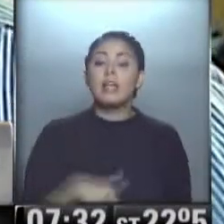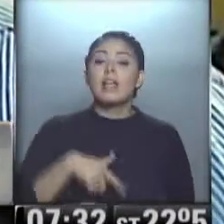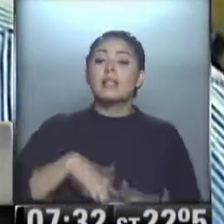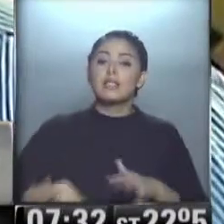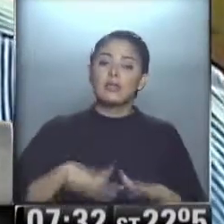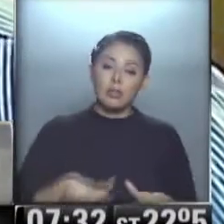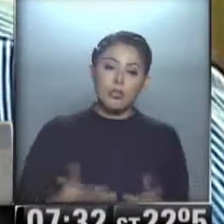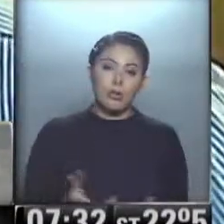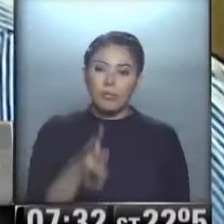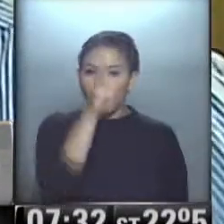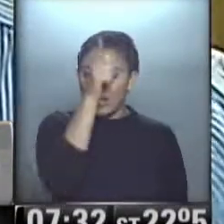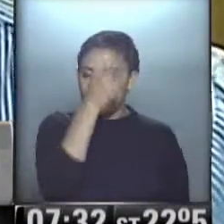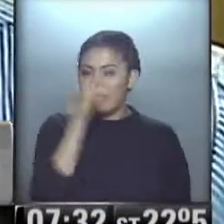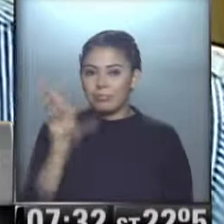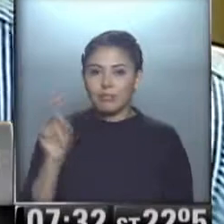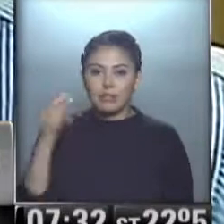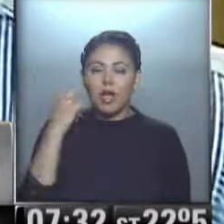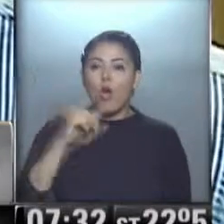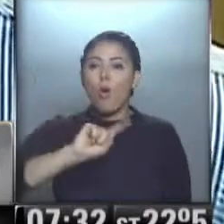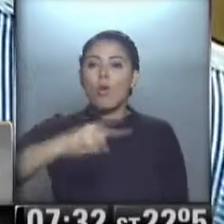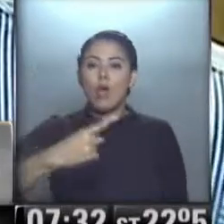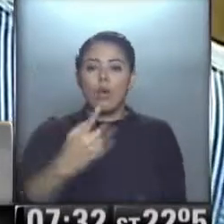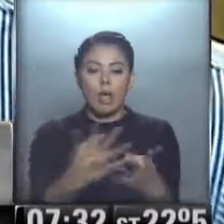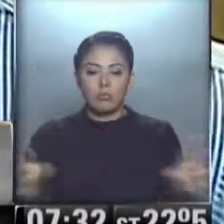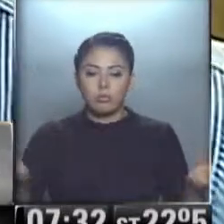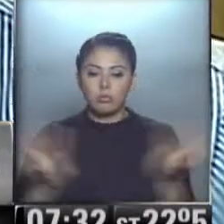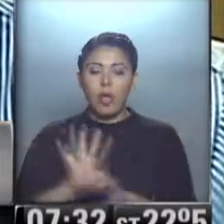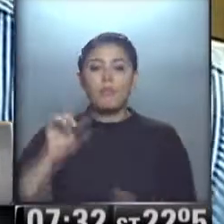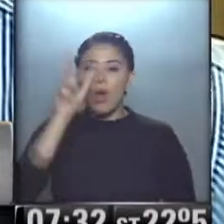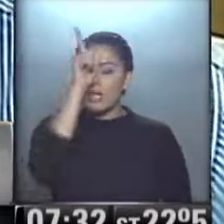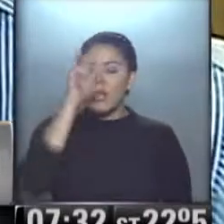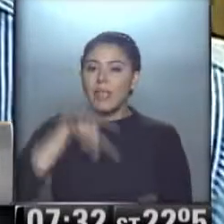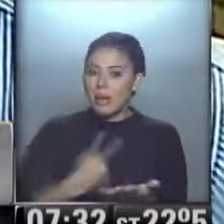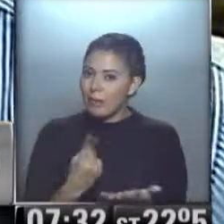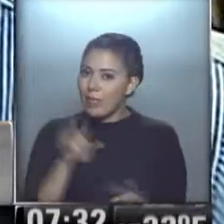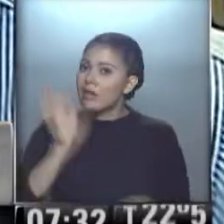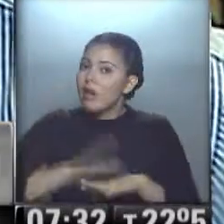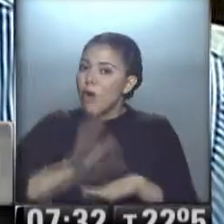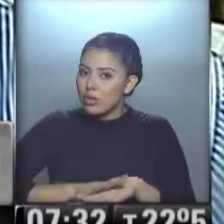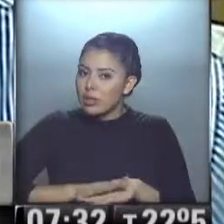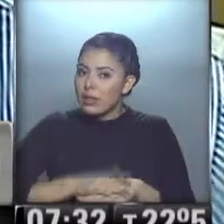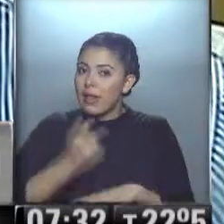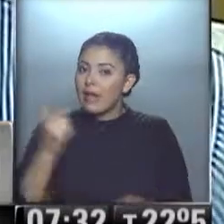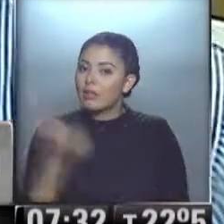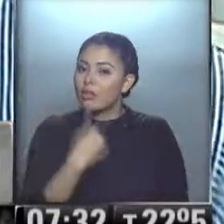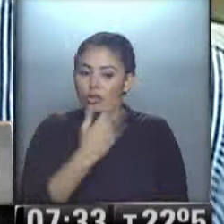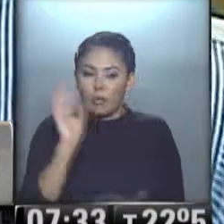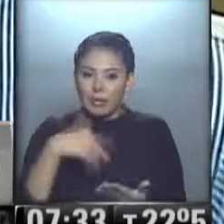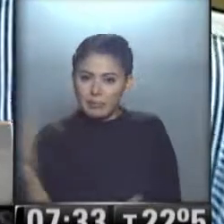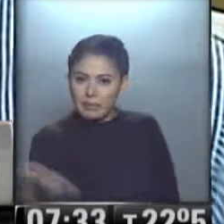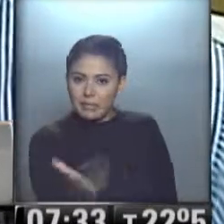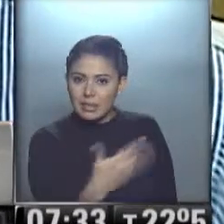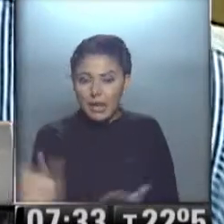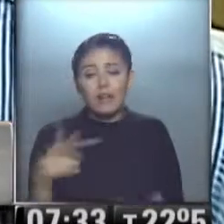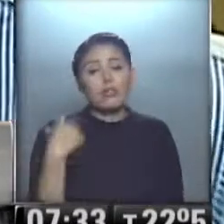es, bueno, la federal ya ha vallado una cuadra a la redonda y la metropolitana va a ser la encargada de querer llevar a cabo el desalojo. Lo que nosotros